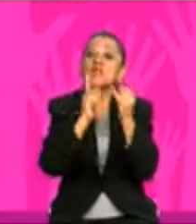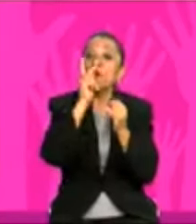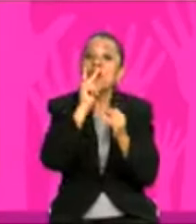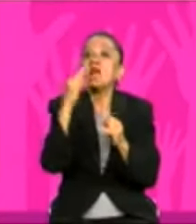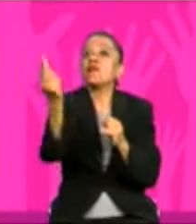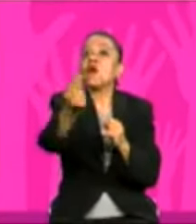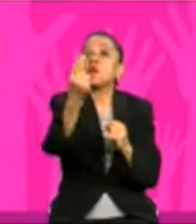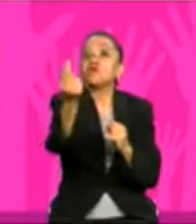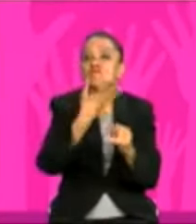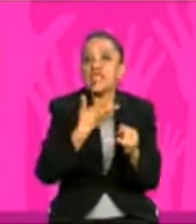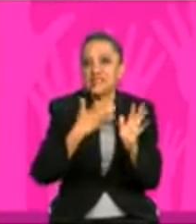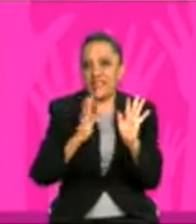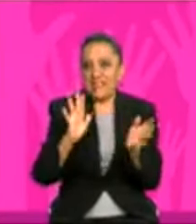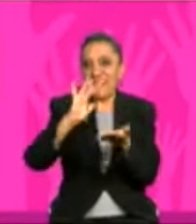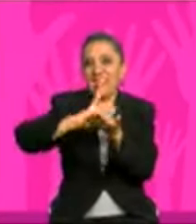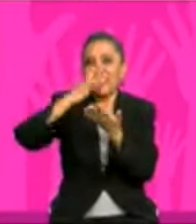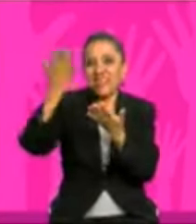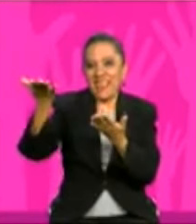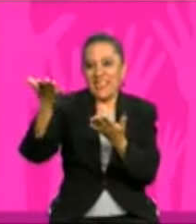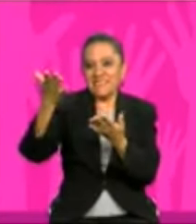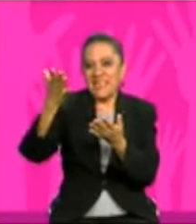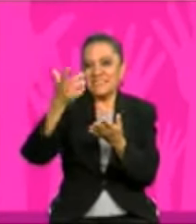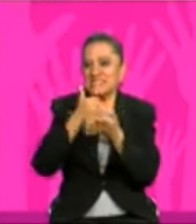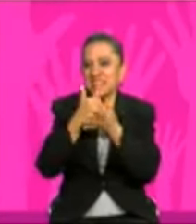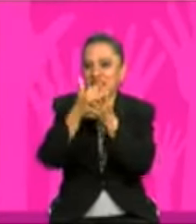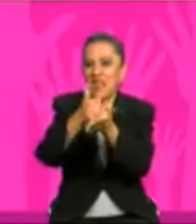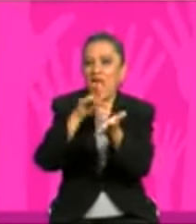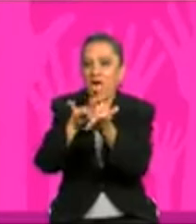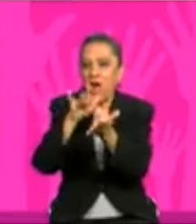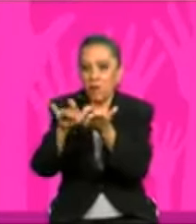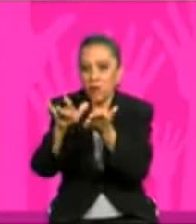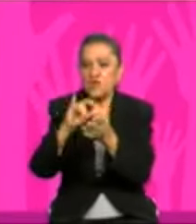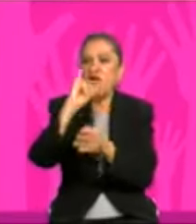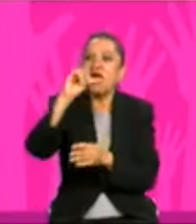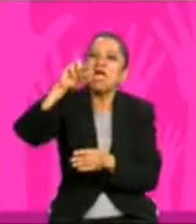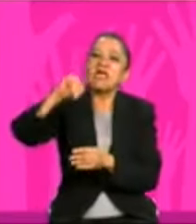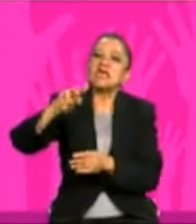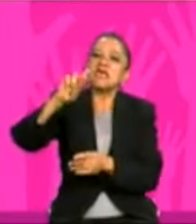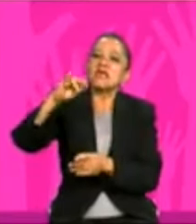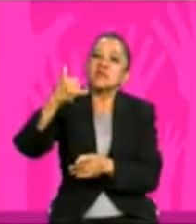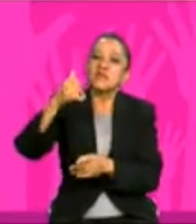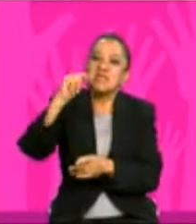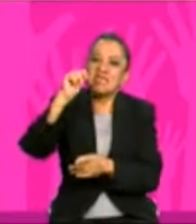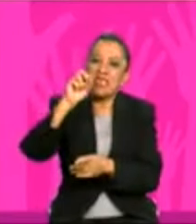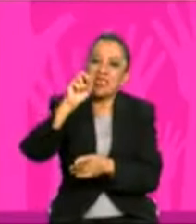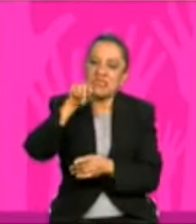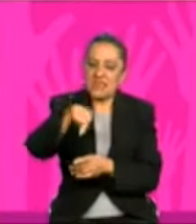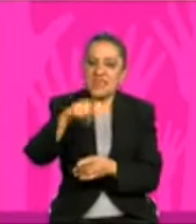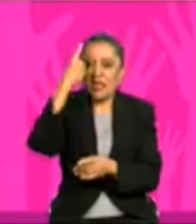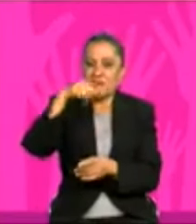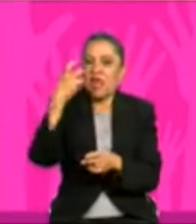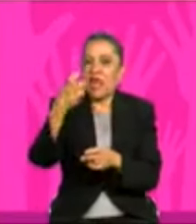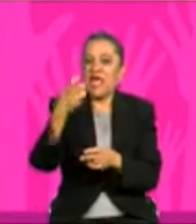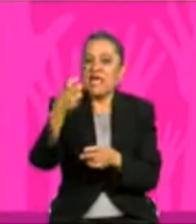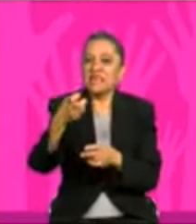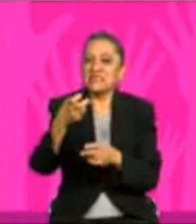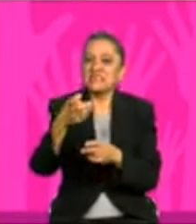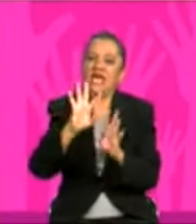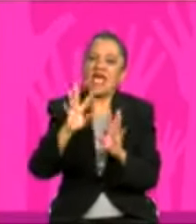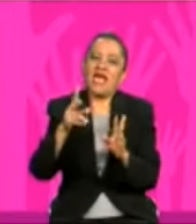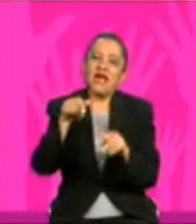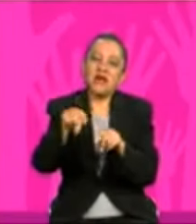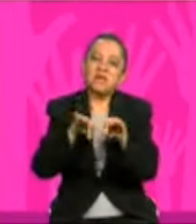democrática. Agradecemos las facilidades del Instituto Morelense de Radio y Televisión para la transmisión y producción de este debate, a los